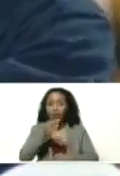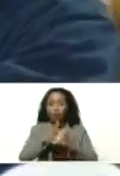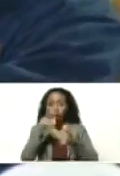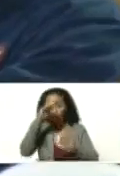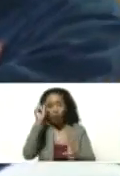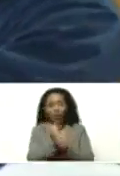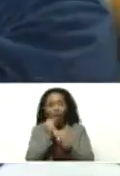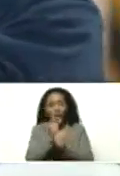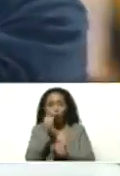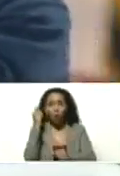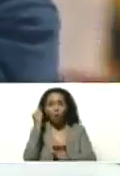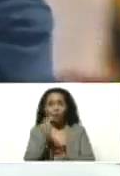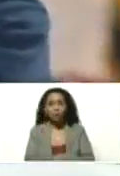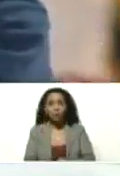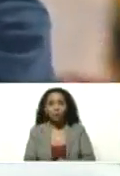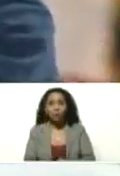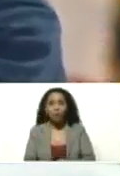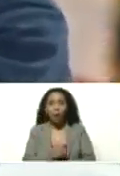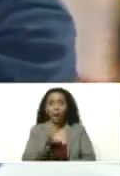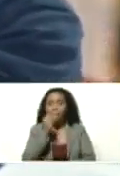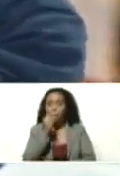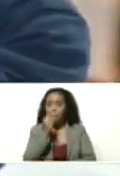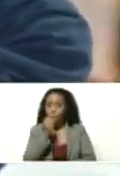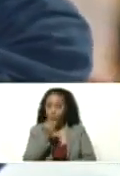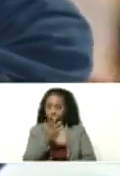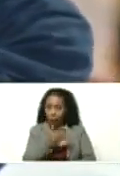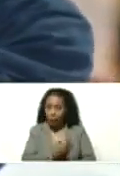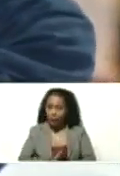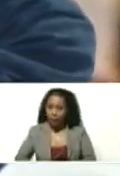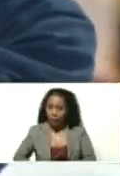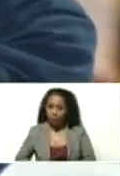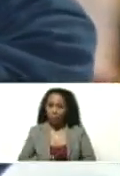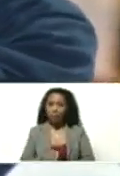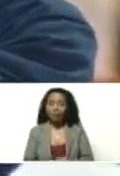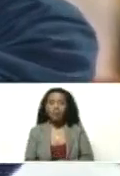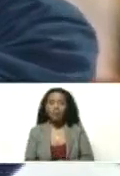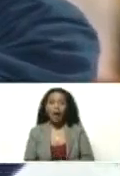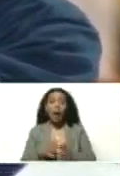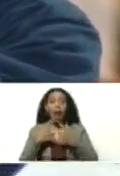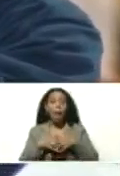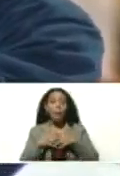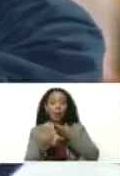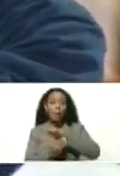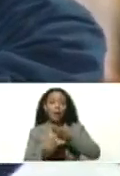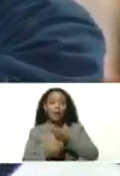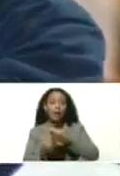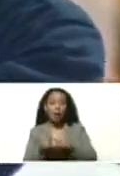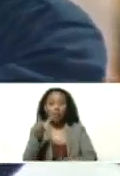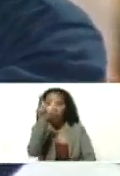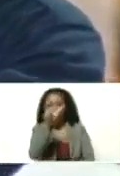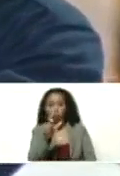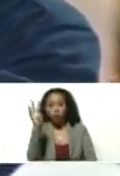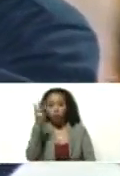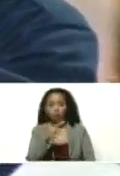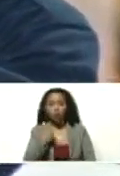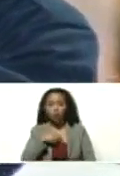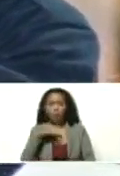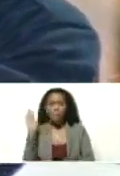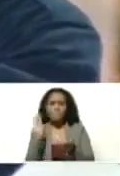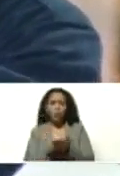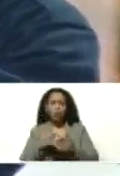trabajadores. Bueno, presidente, desde las empresas básicas de Guayana le hemos puesto todo